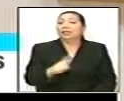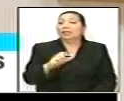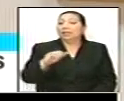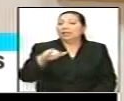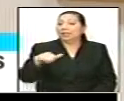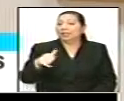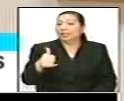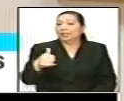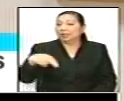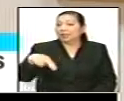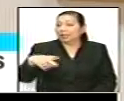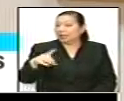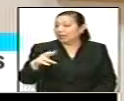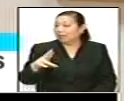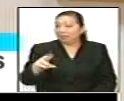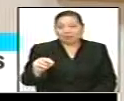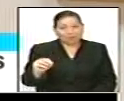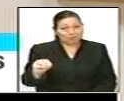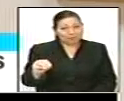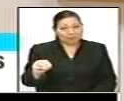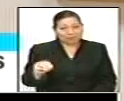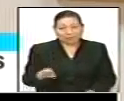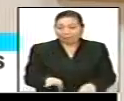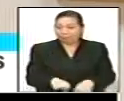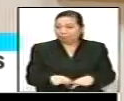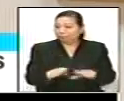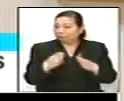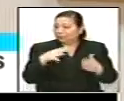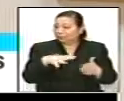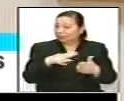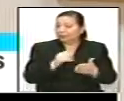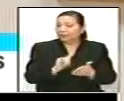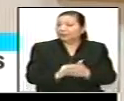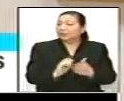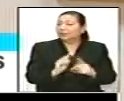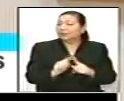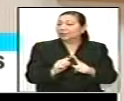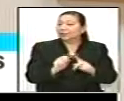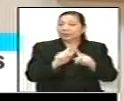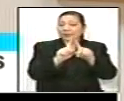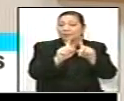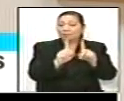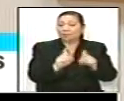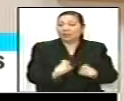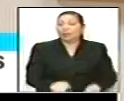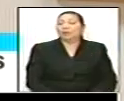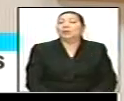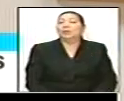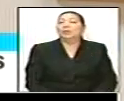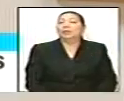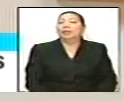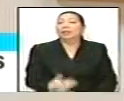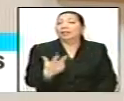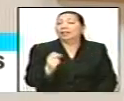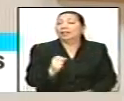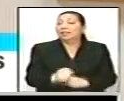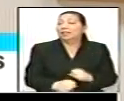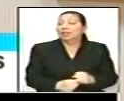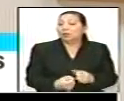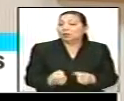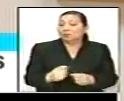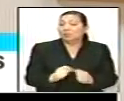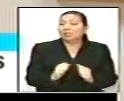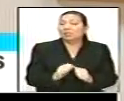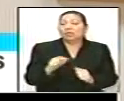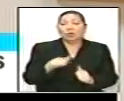habló que no solamente es un estudio, abre las posibilidades a diferentes interrogantes. En el marco de los 30 años de la convención y